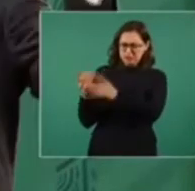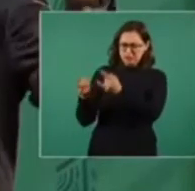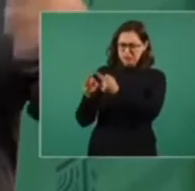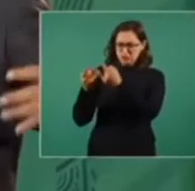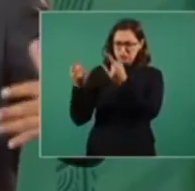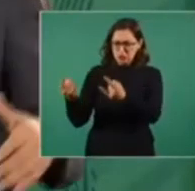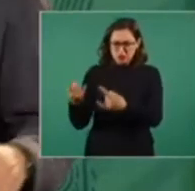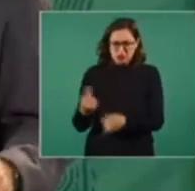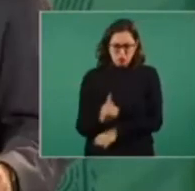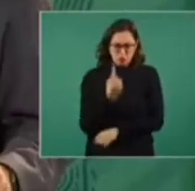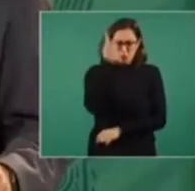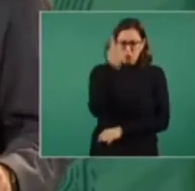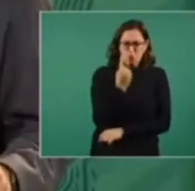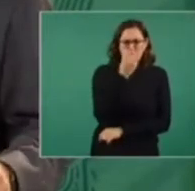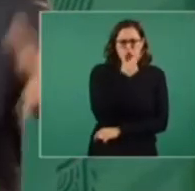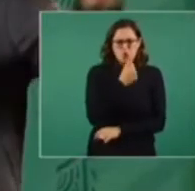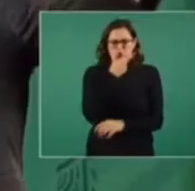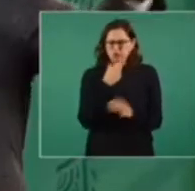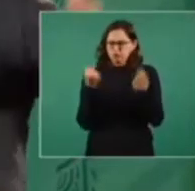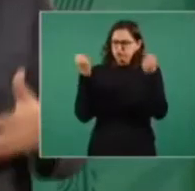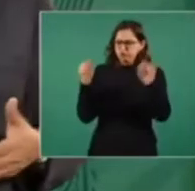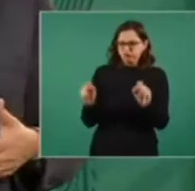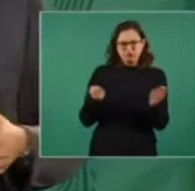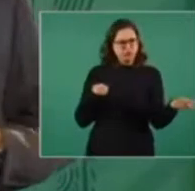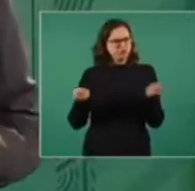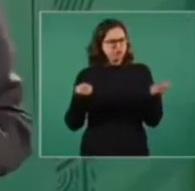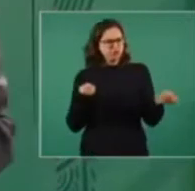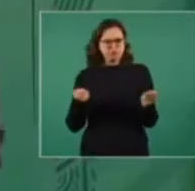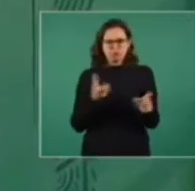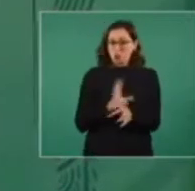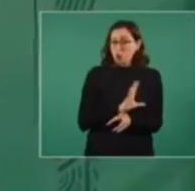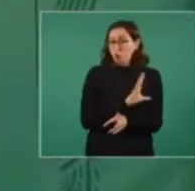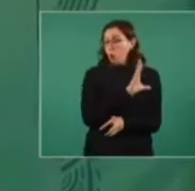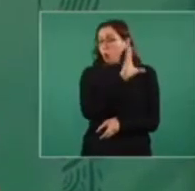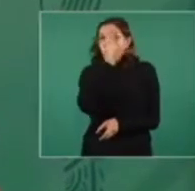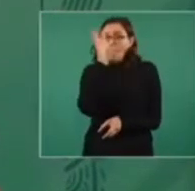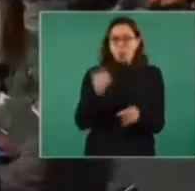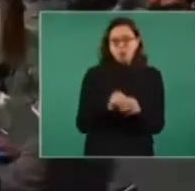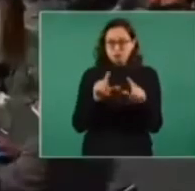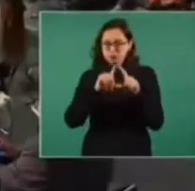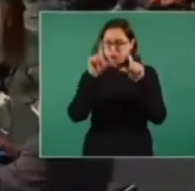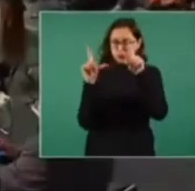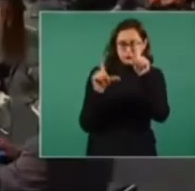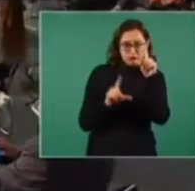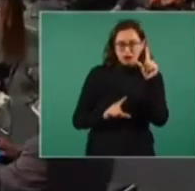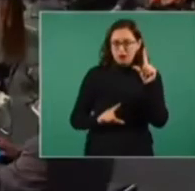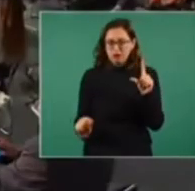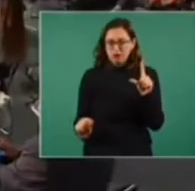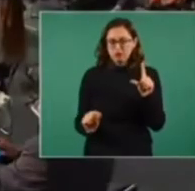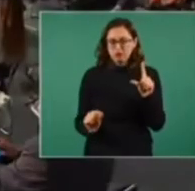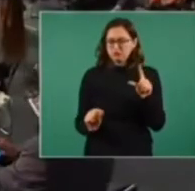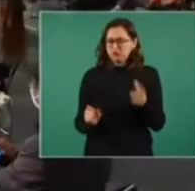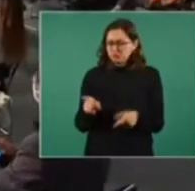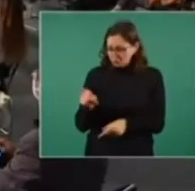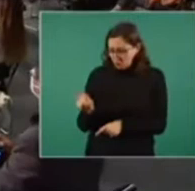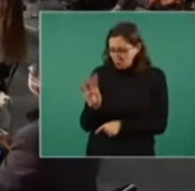Está educando a su pueblo, pero no solamente él aprovecha sus mañaneras para eso, para educar al pueblo, para